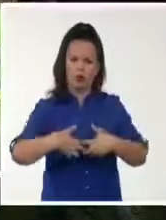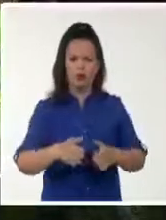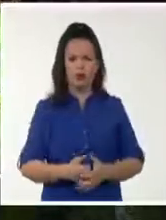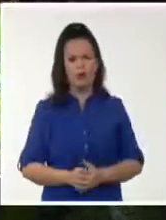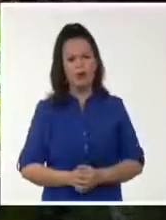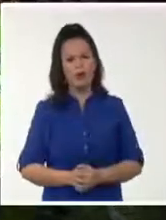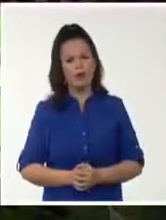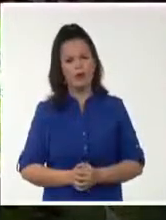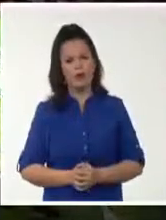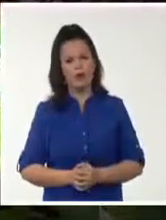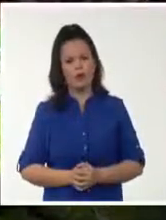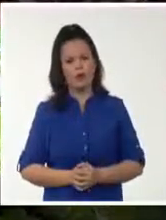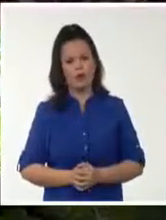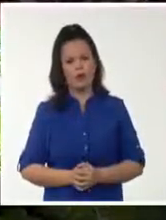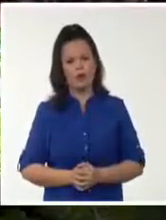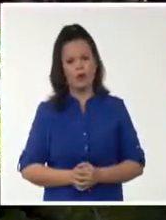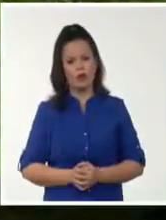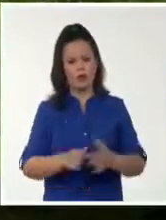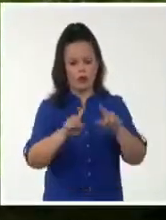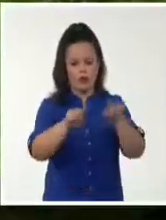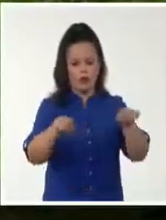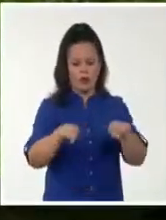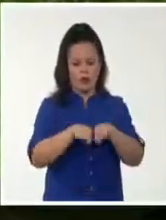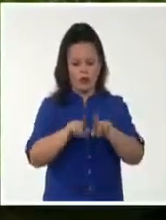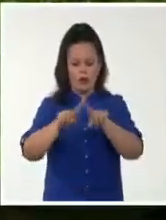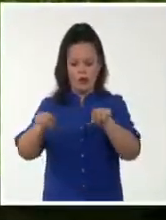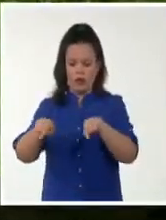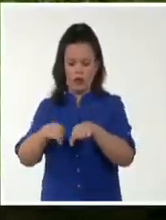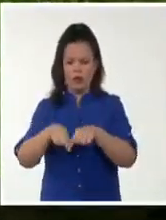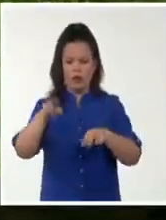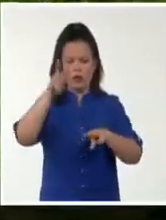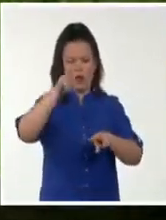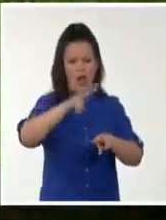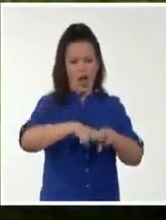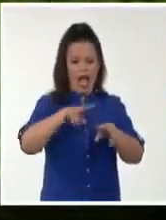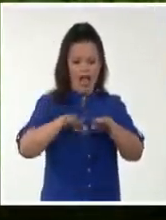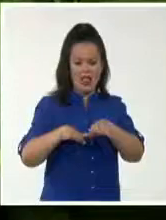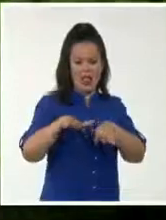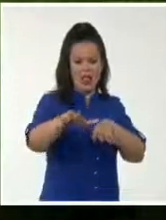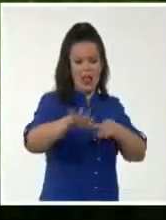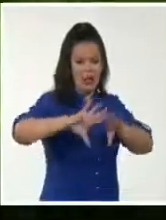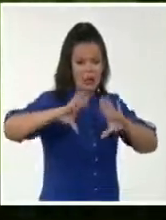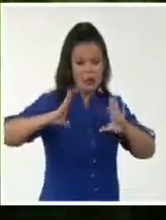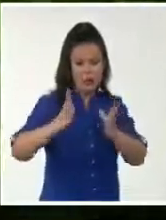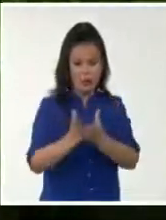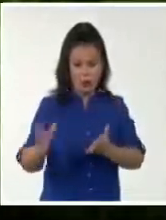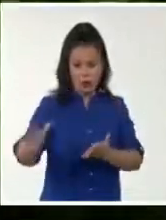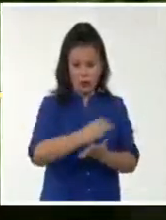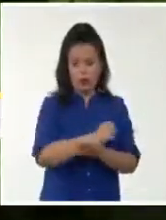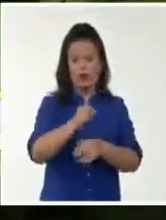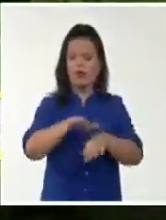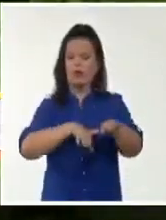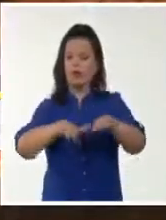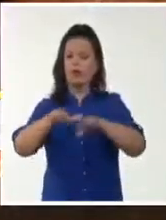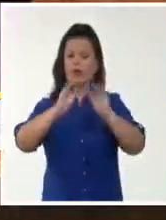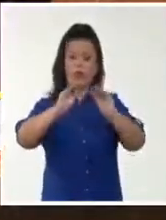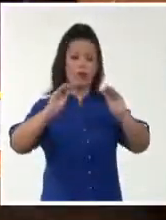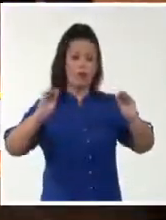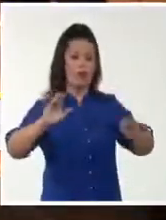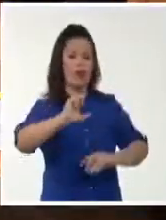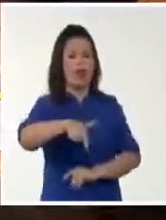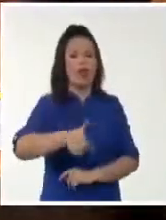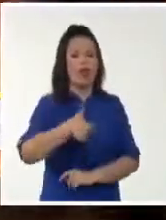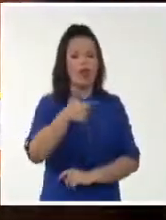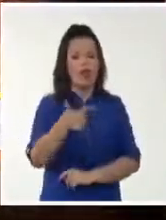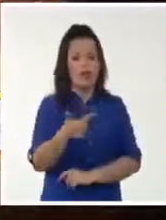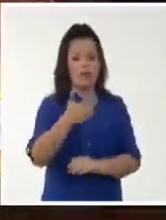había apta para el cultivo sin ser sembrada y a rescatar los tradicionales niveles productivos de laguna blanca llamó el viceprimerministro jorge luis tapia